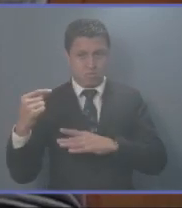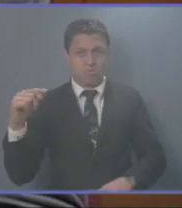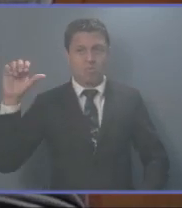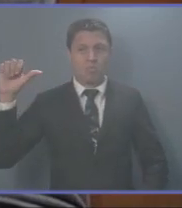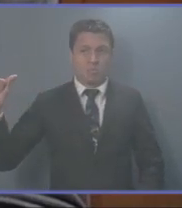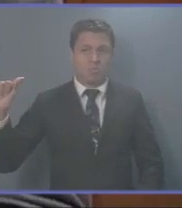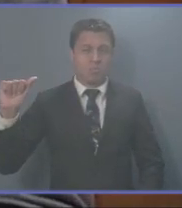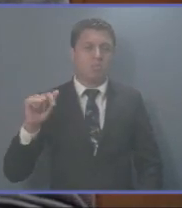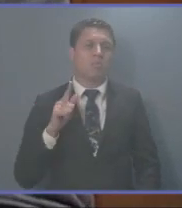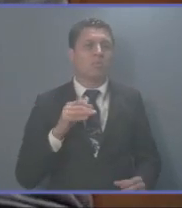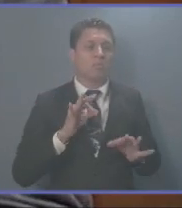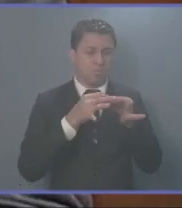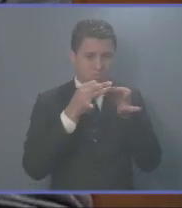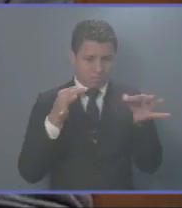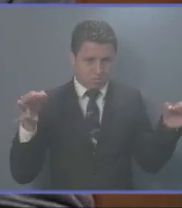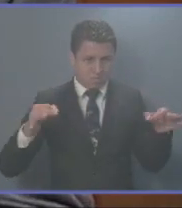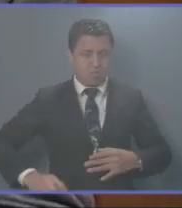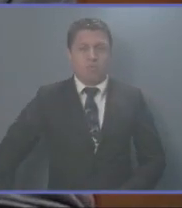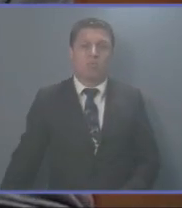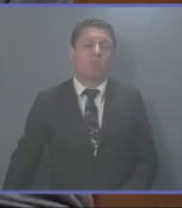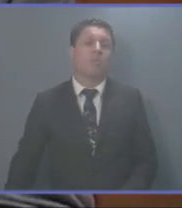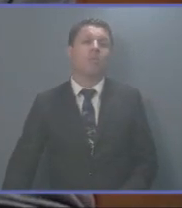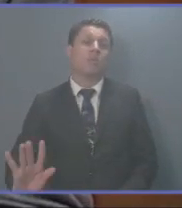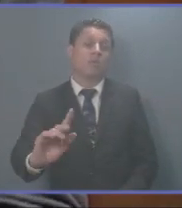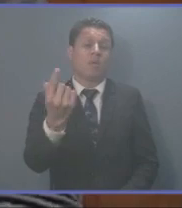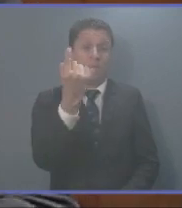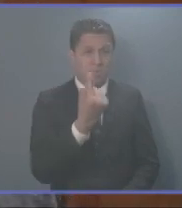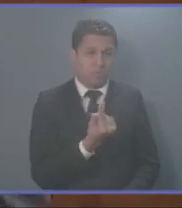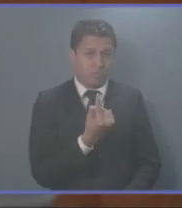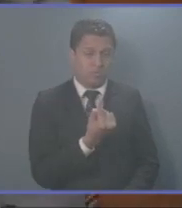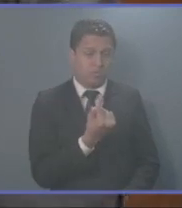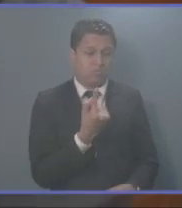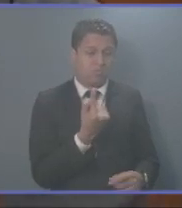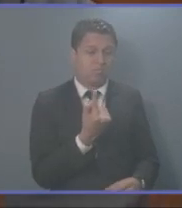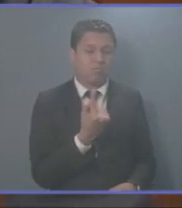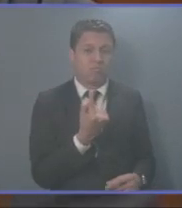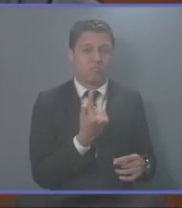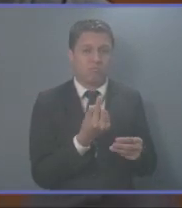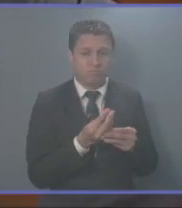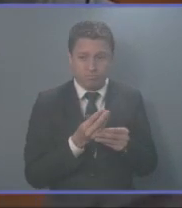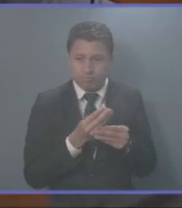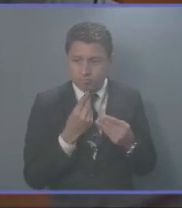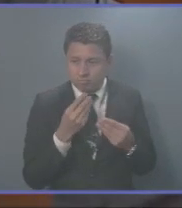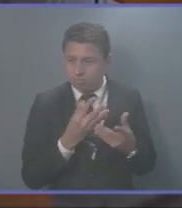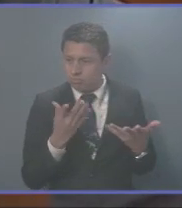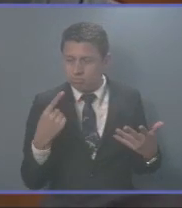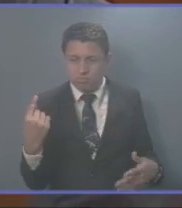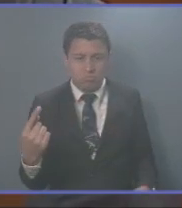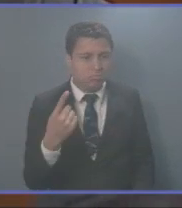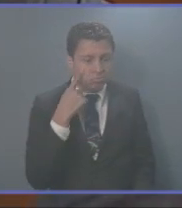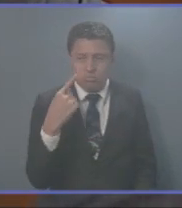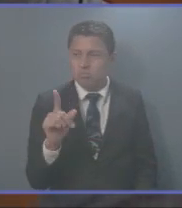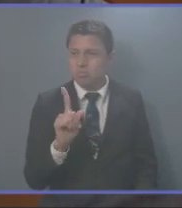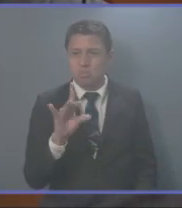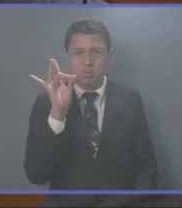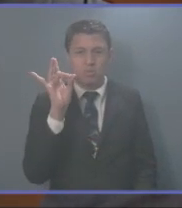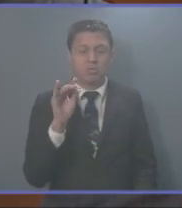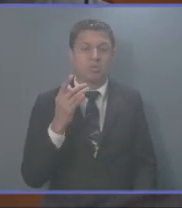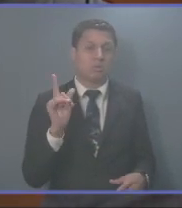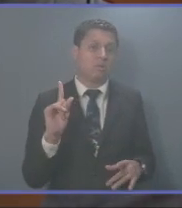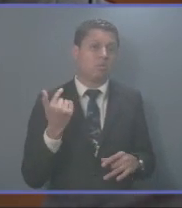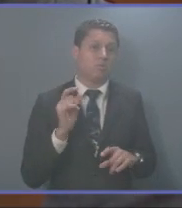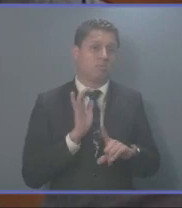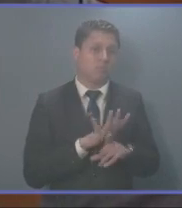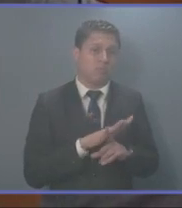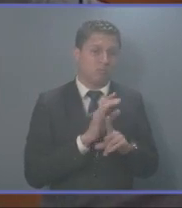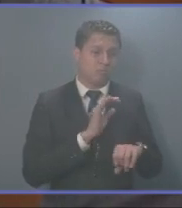siguiente manera. Desaparición de personas. Artículo 148-A. El que de cualquier forma privare a otro